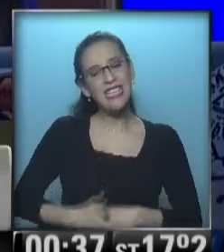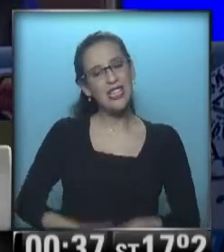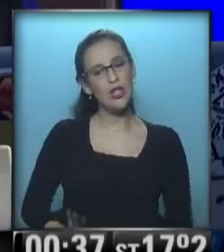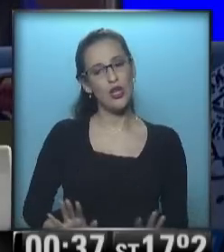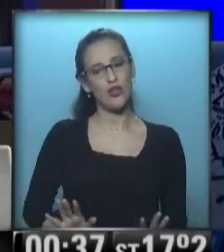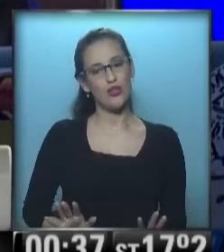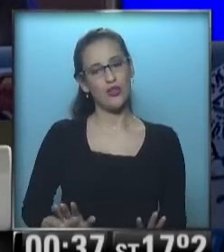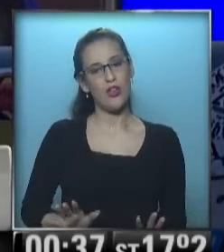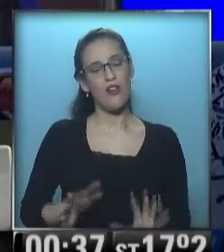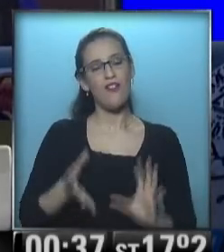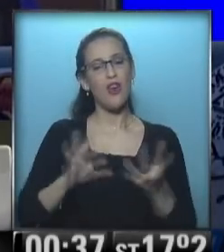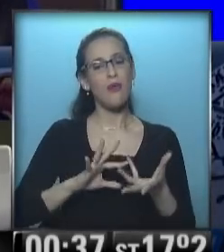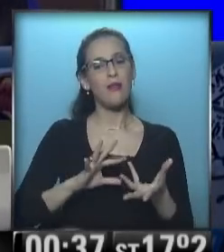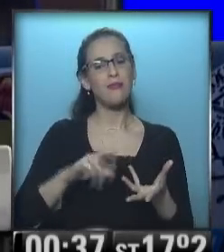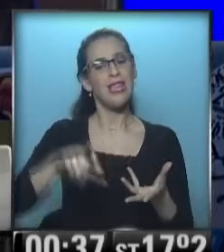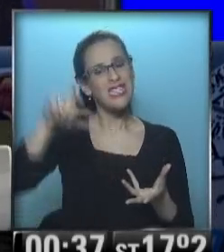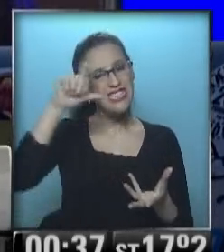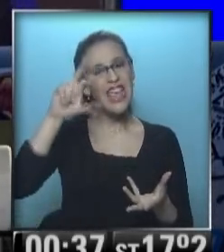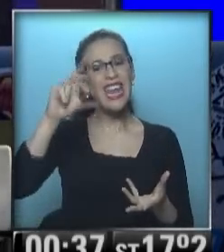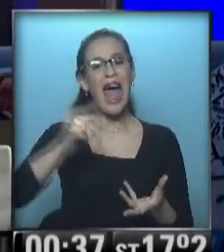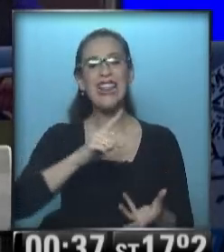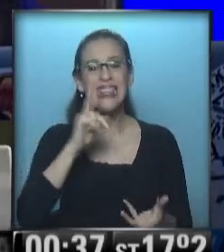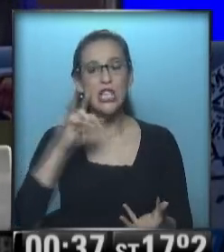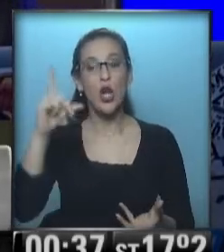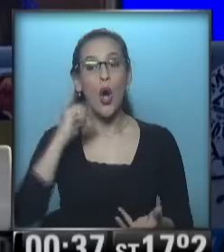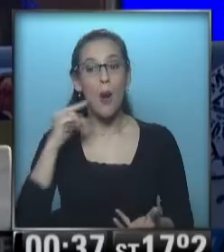decir, Gustavo Cerati, o sea, Gustavo